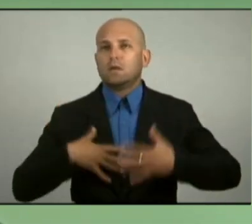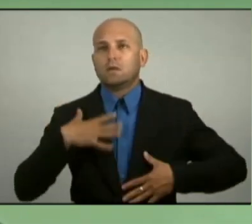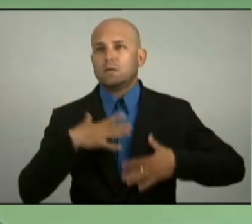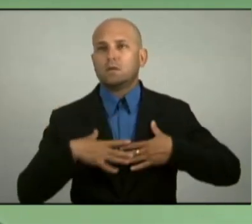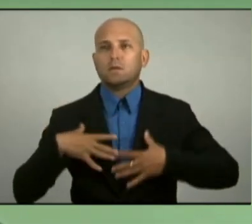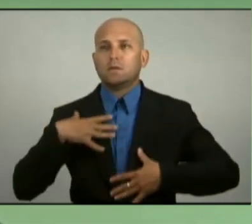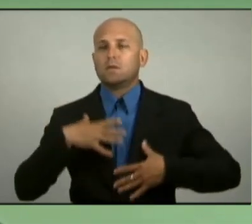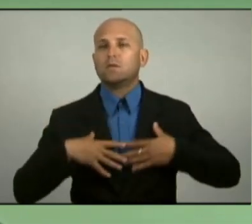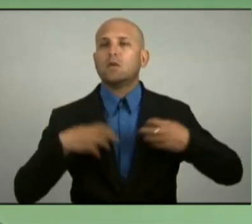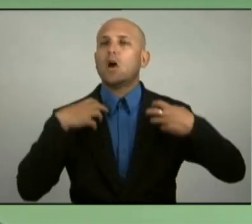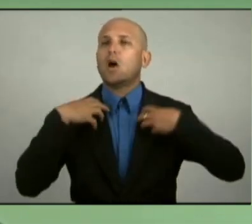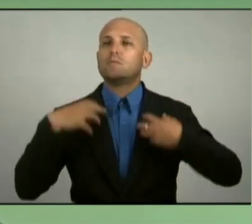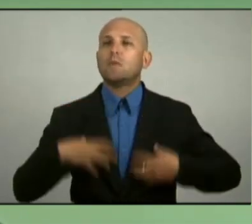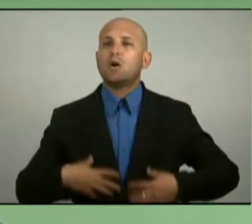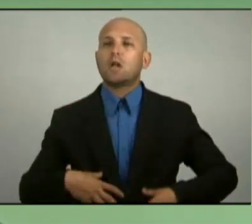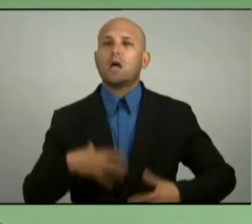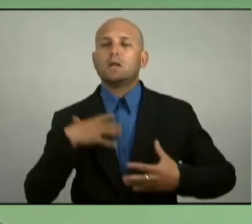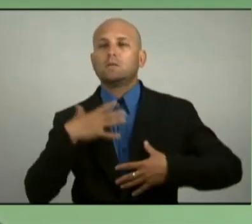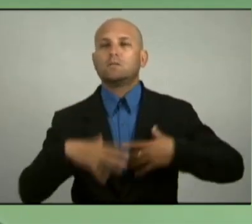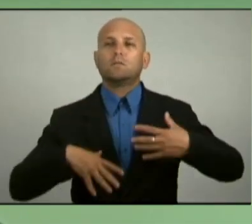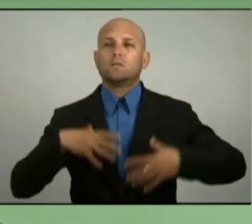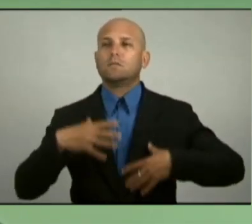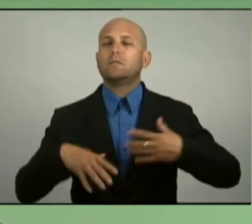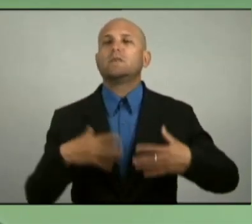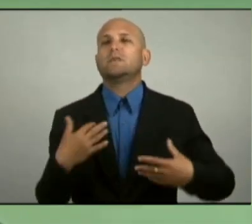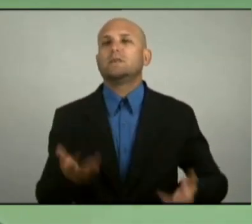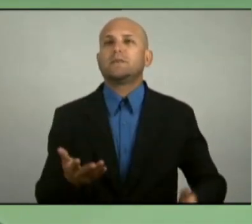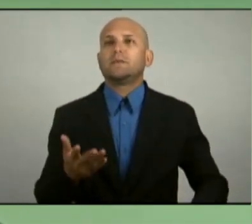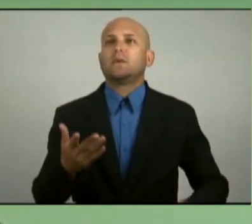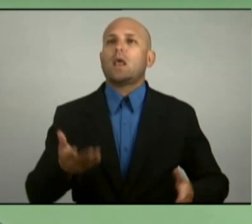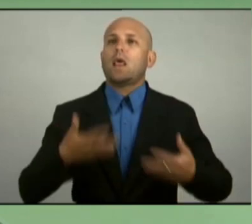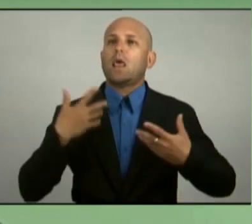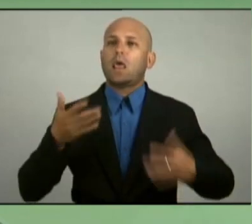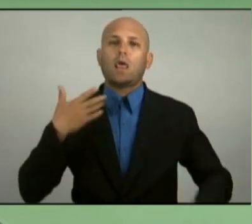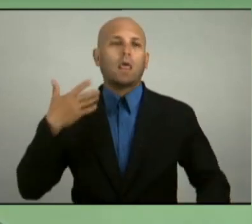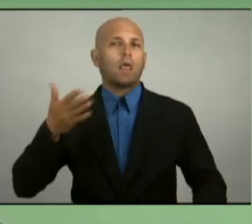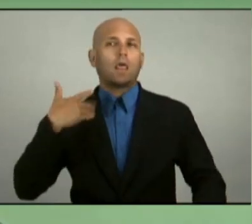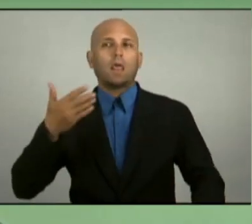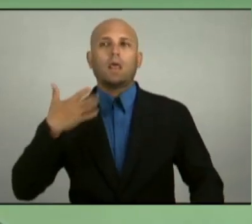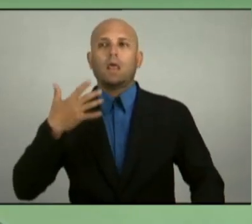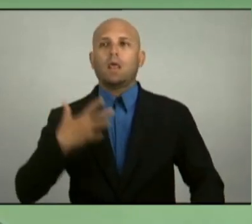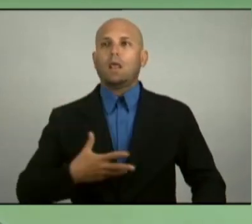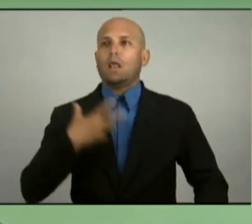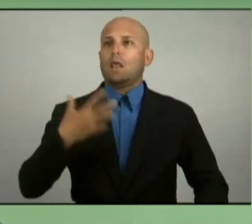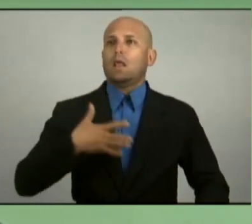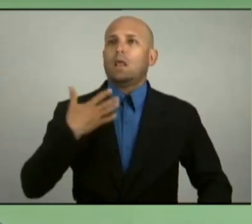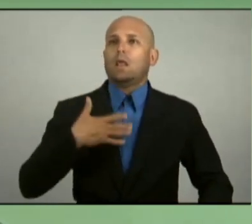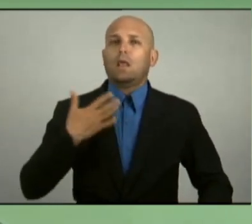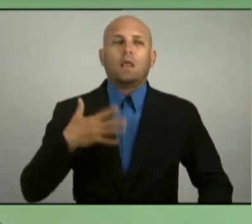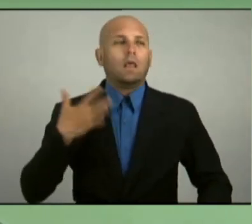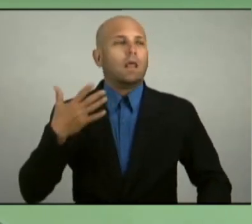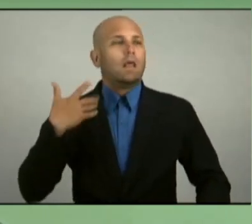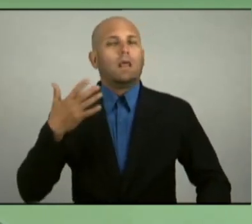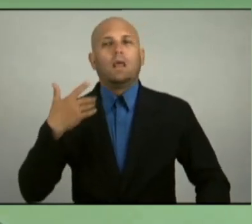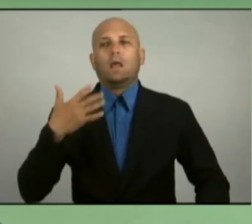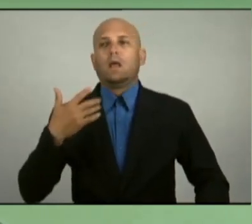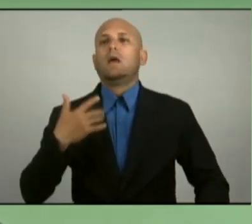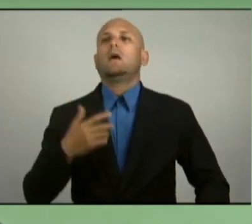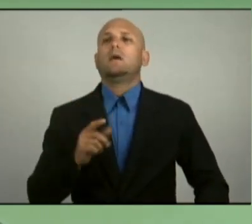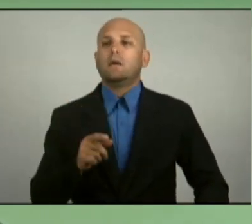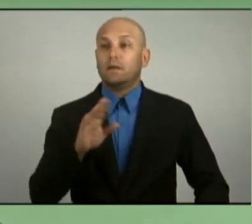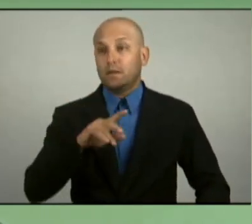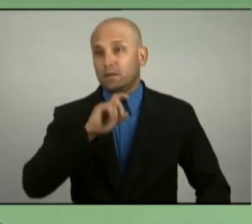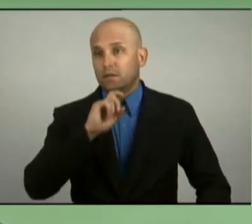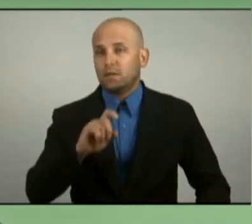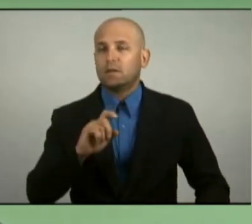hormonal Y entonces esto a veces que son los famosos las sofocacion no que la gente le llama eso vulgarmente eh es difícil